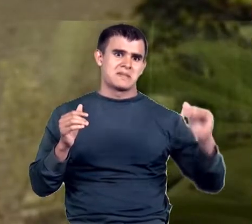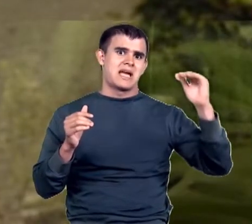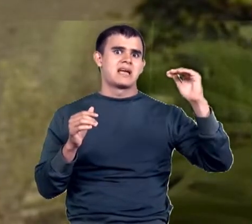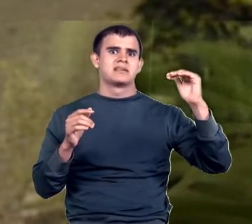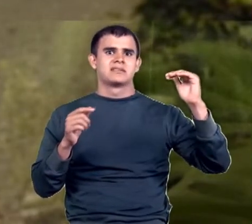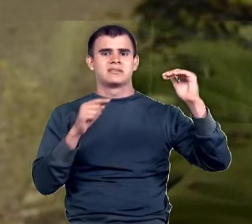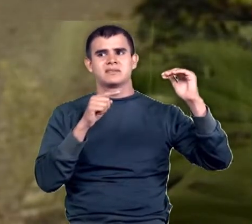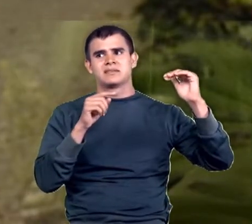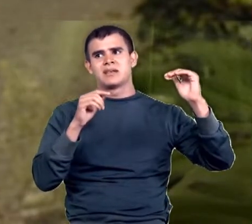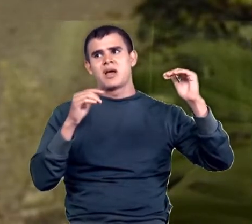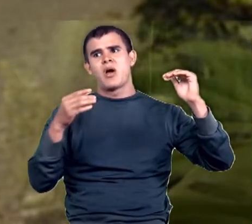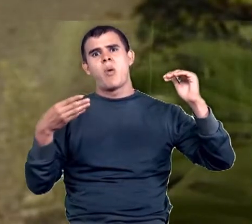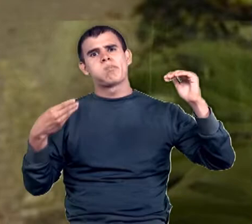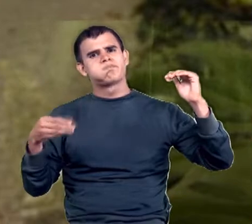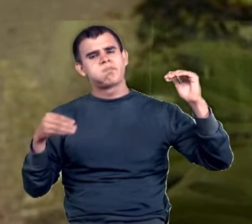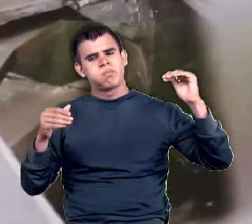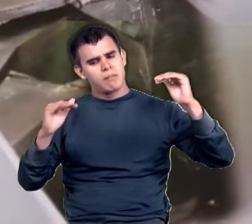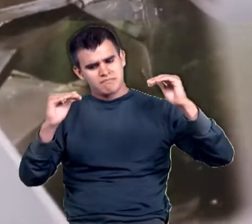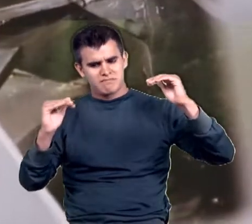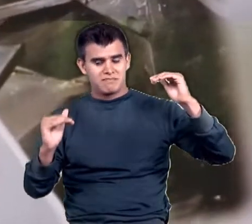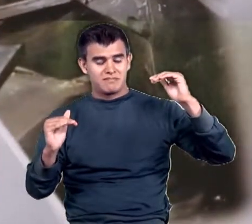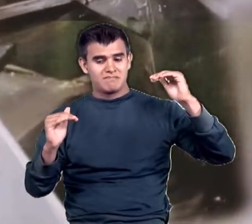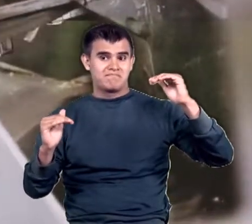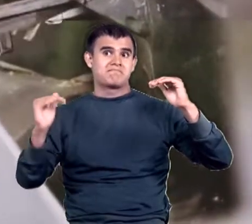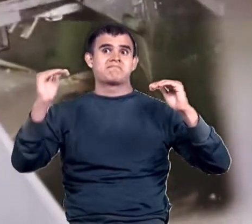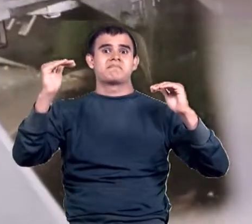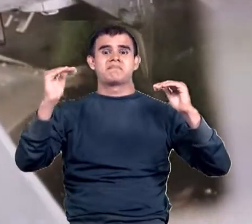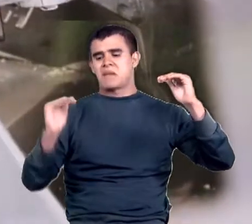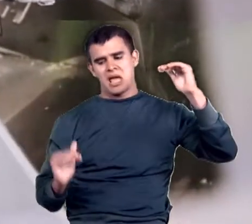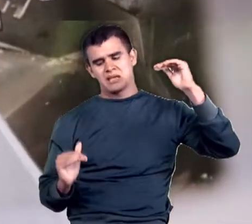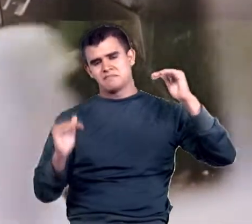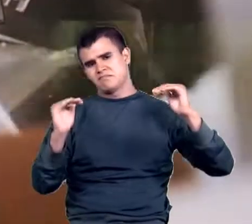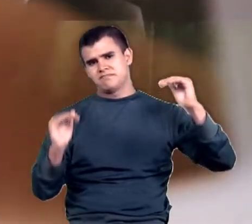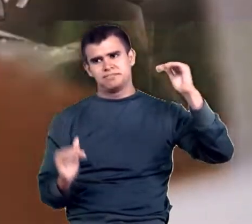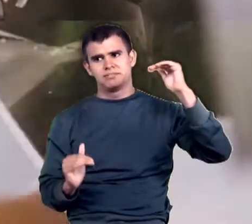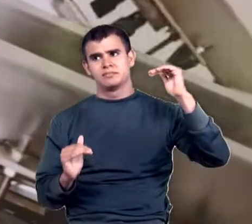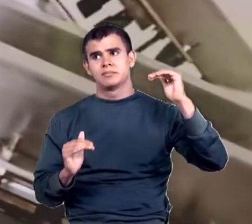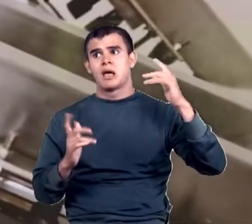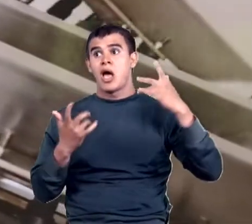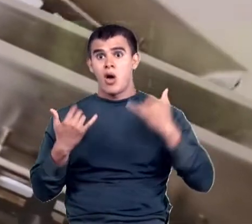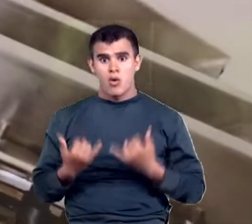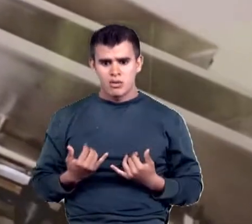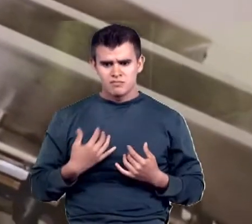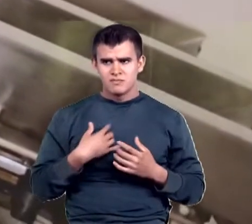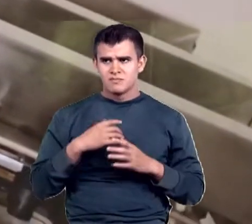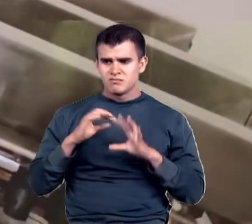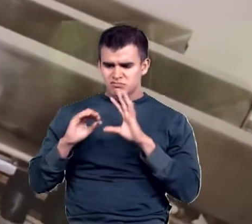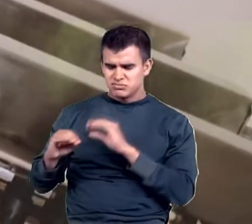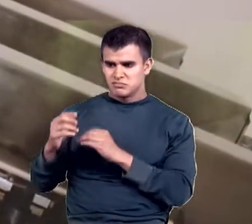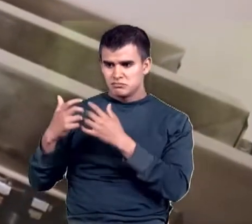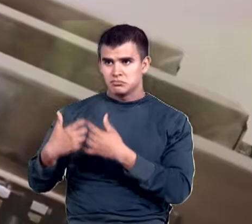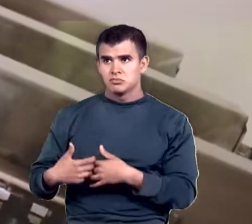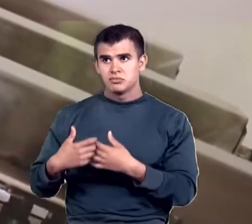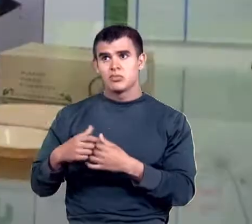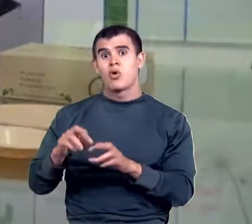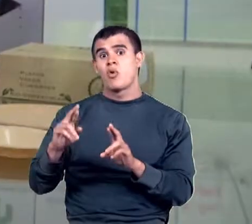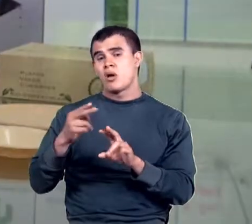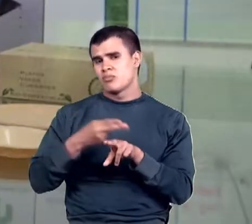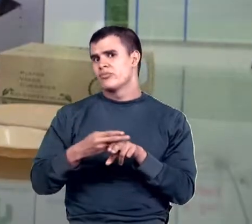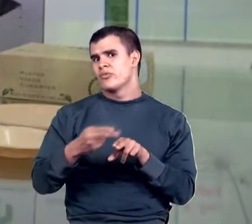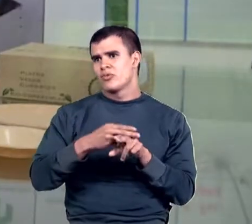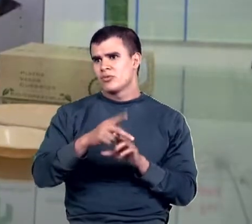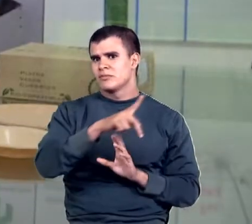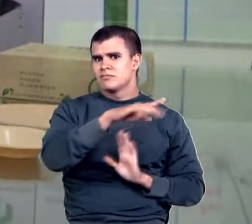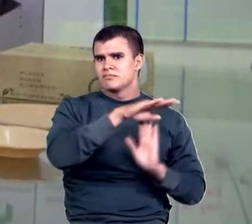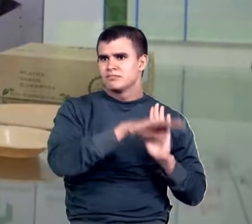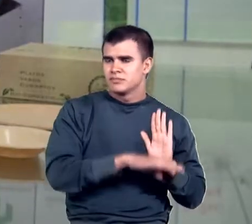estamos 3 veces más arriba del plástico del licopor. Pero a medida que nosotros vamos creciendo en nuestra maquinaria y la vamos haciendo más robusta, más productiva,